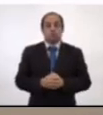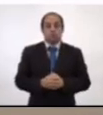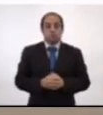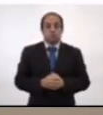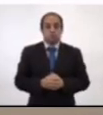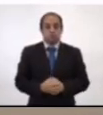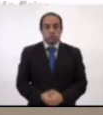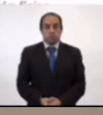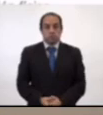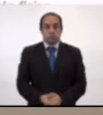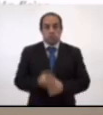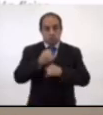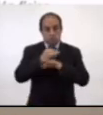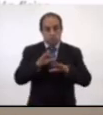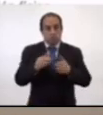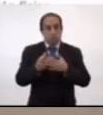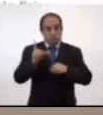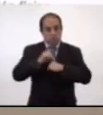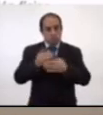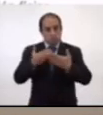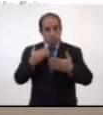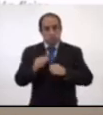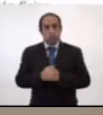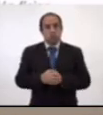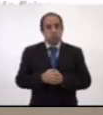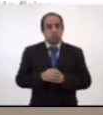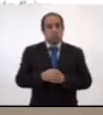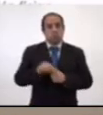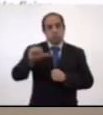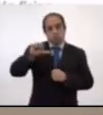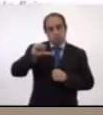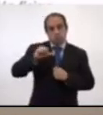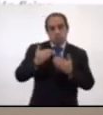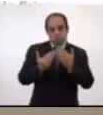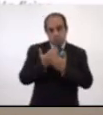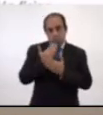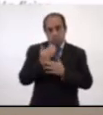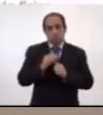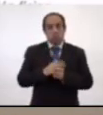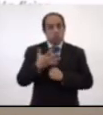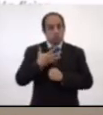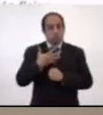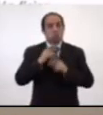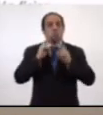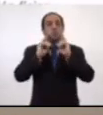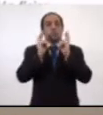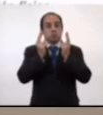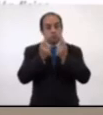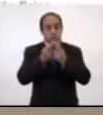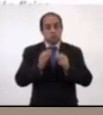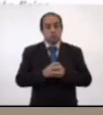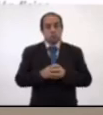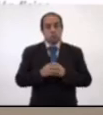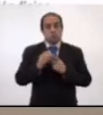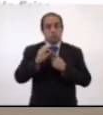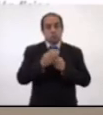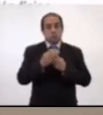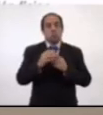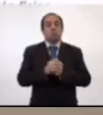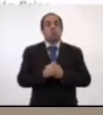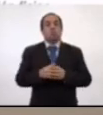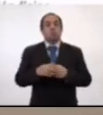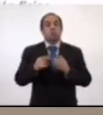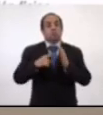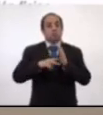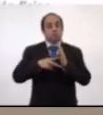Y como he informado en los últimos días, línea 9 está concluida. El día de hoy por la mañana tuvimos reunión con el Colegio de Ingenieros